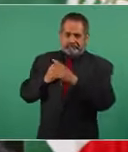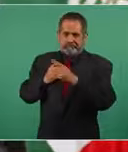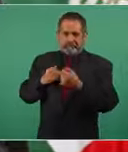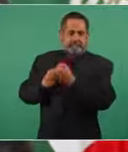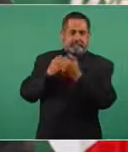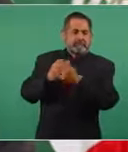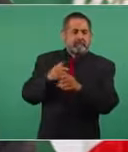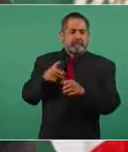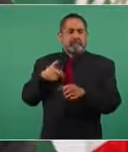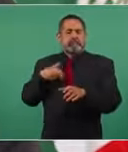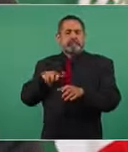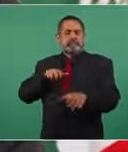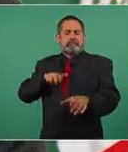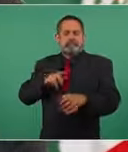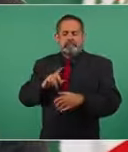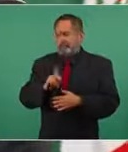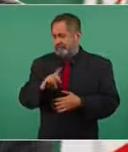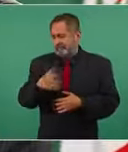o